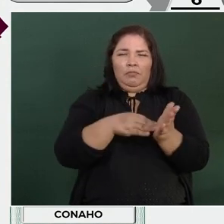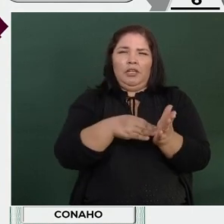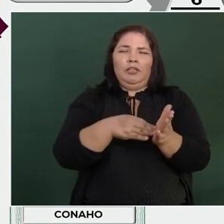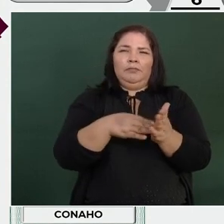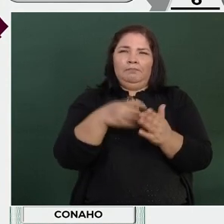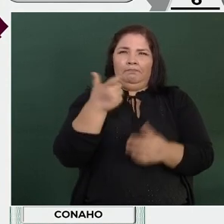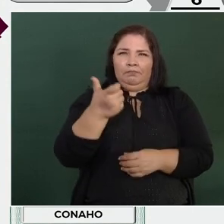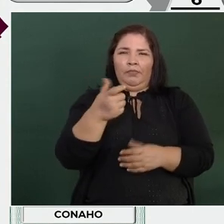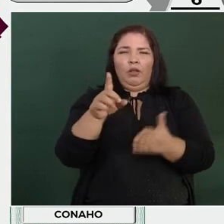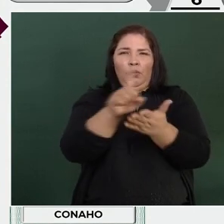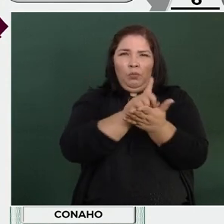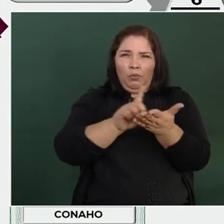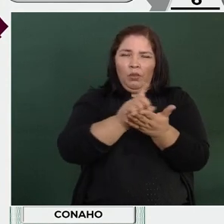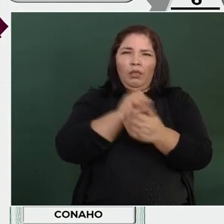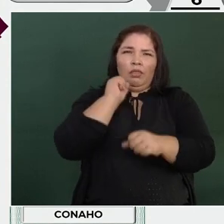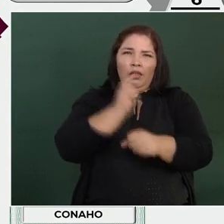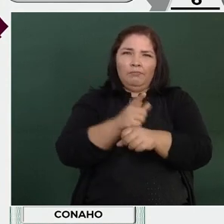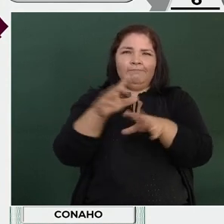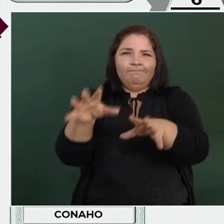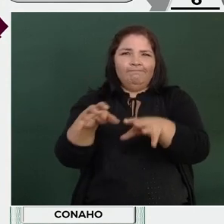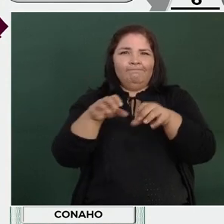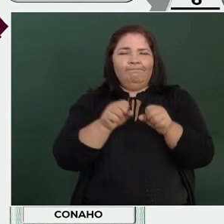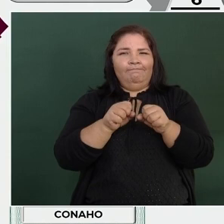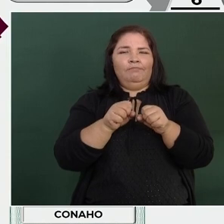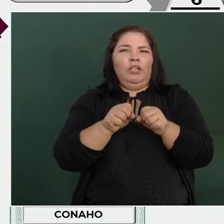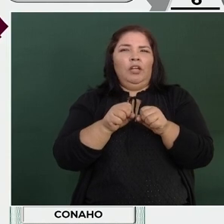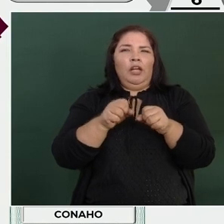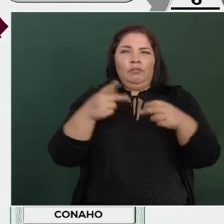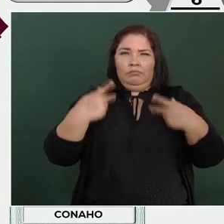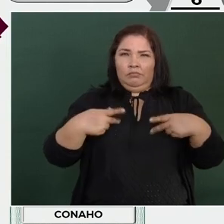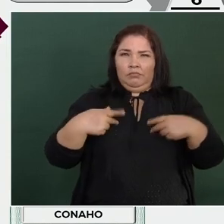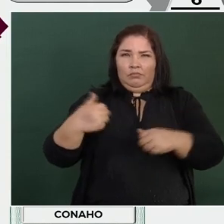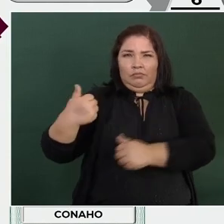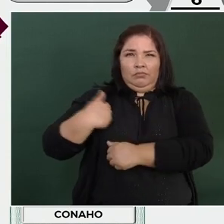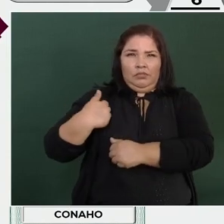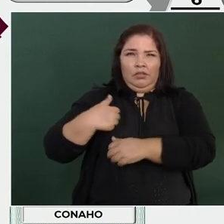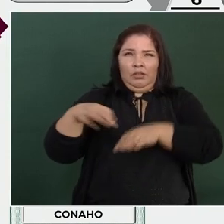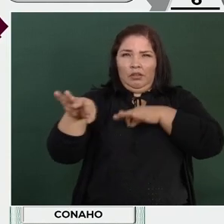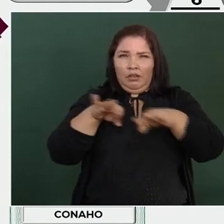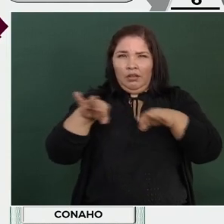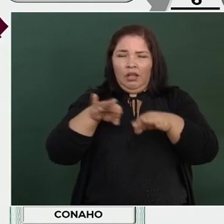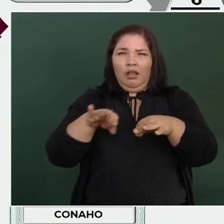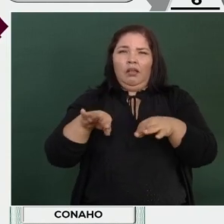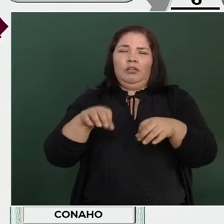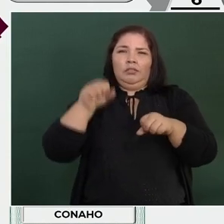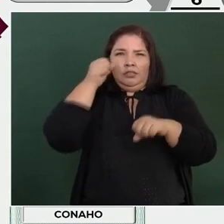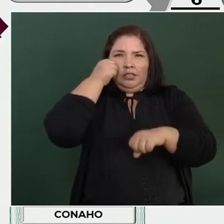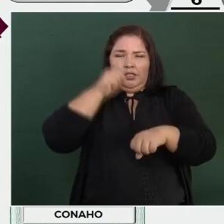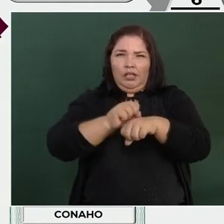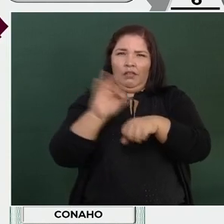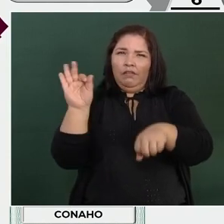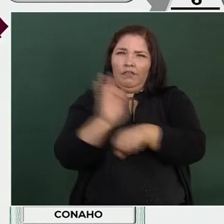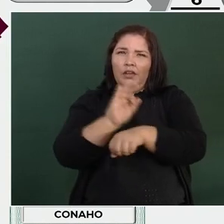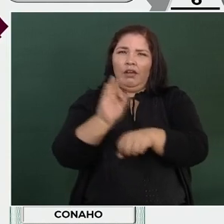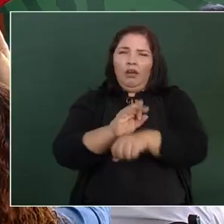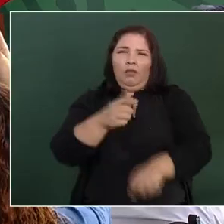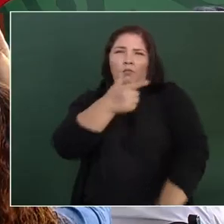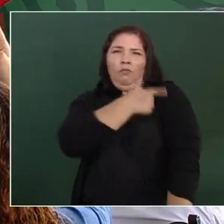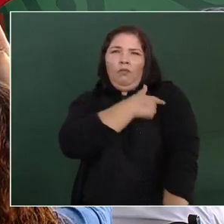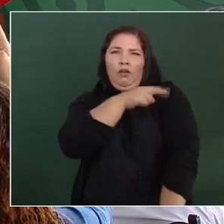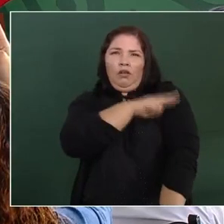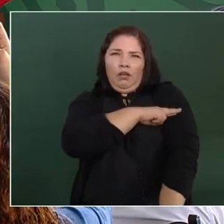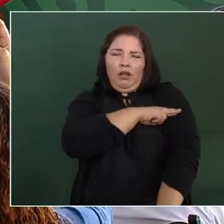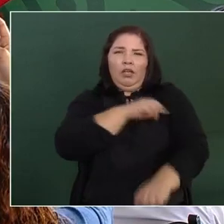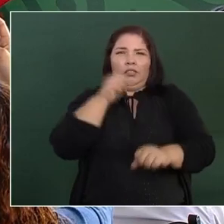luego droga también decomisada. Los elementos que estamos ahí, pues la Secretaría de la Defensa, la Secretaría de Marina, la Guardia Nacional,